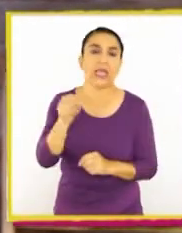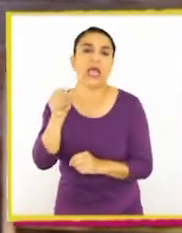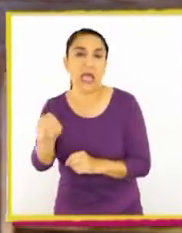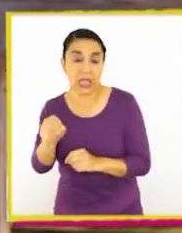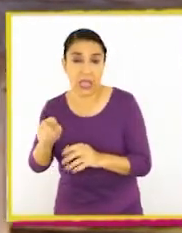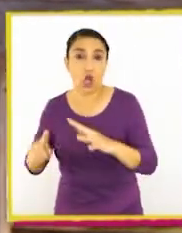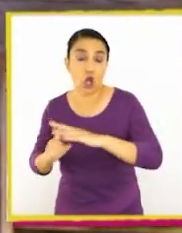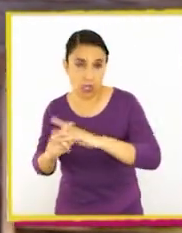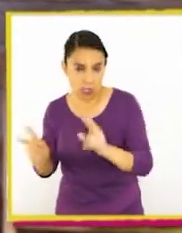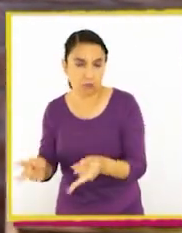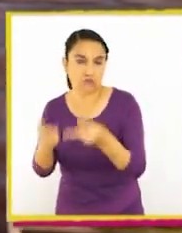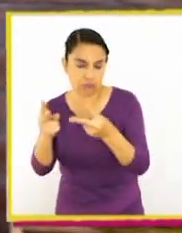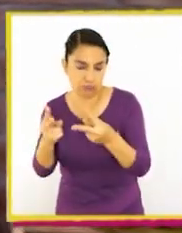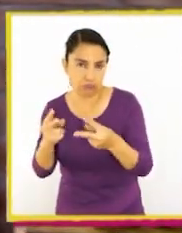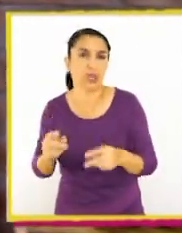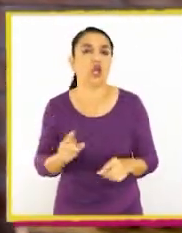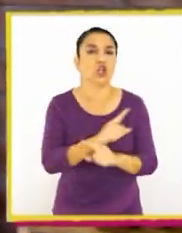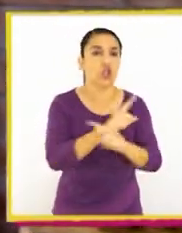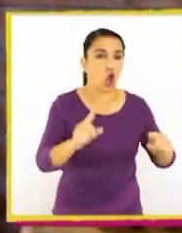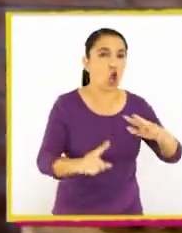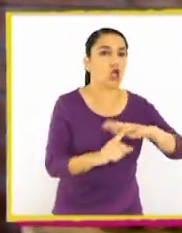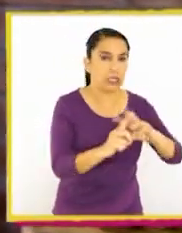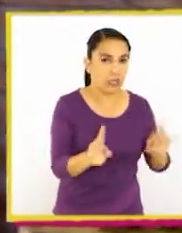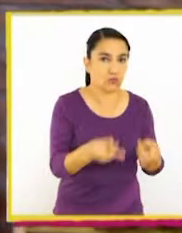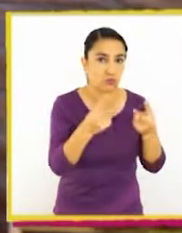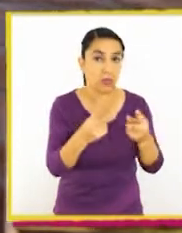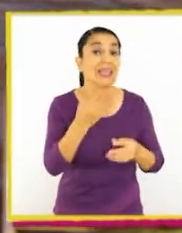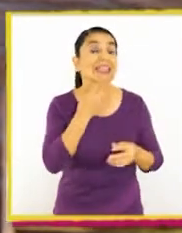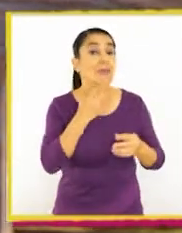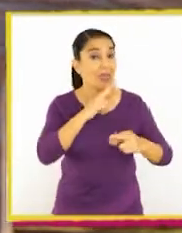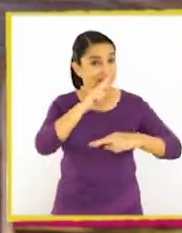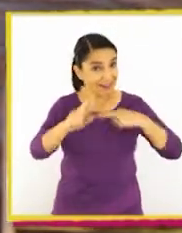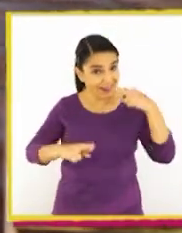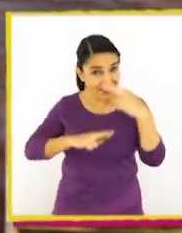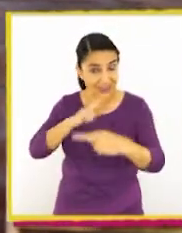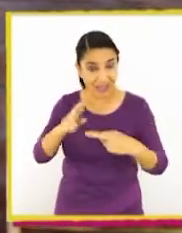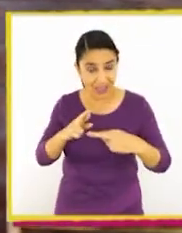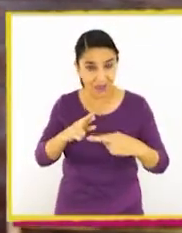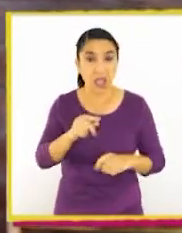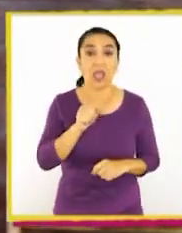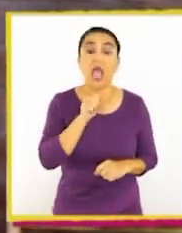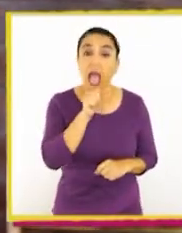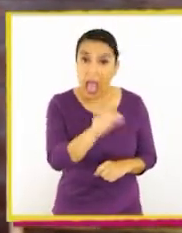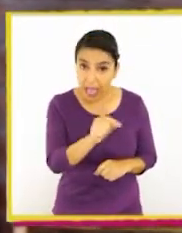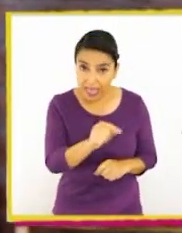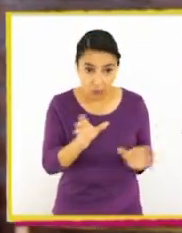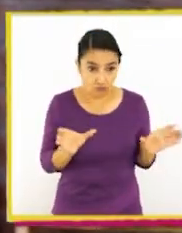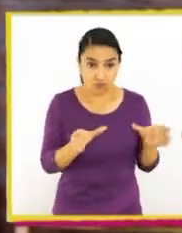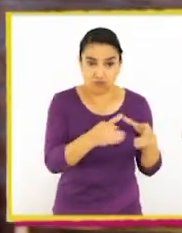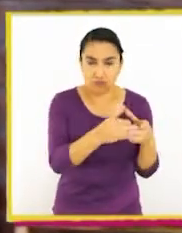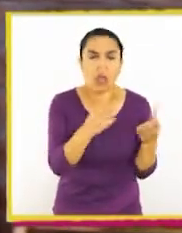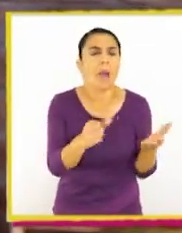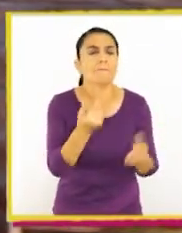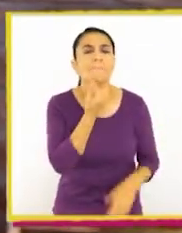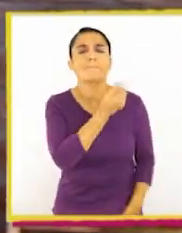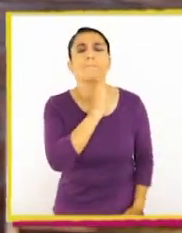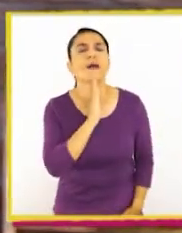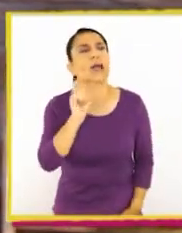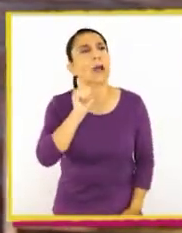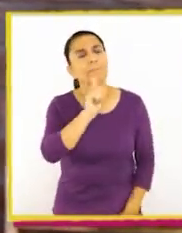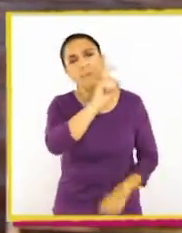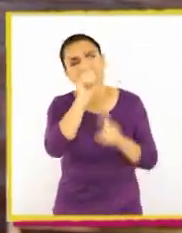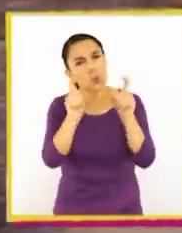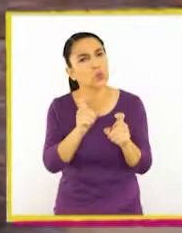orgánicos, inorgánicos o reciclables. Pero dentro de los residuos inorgánicos, Maca preguntaba si podemos